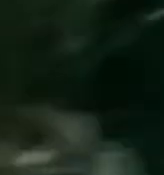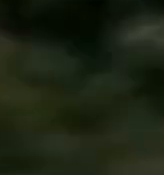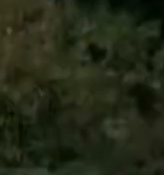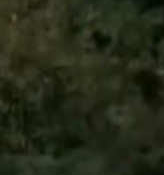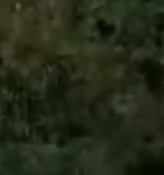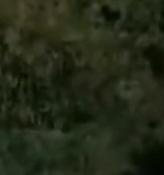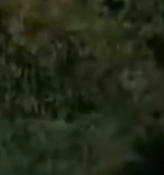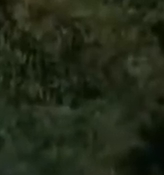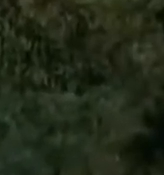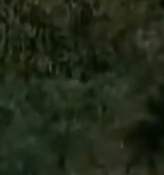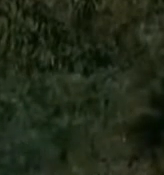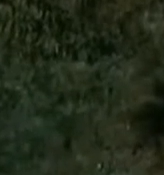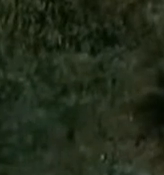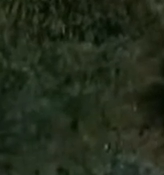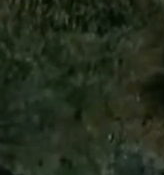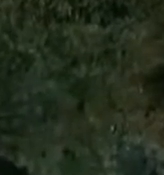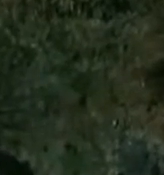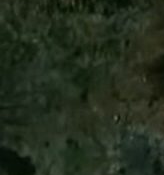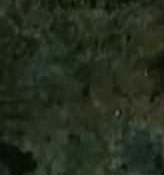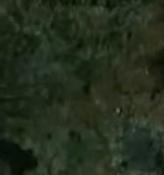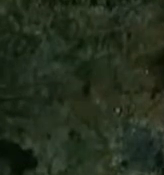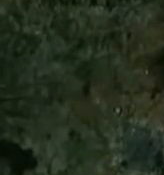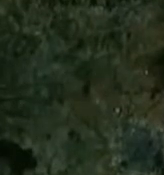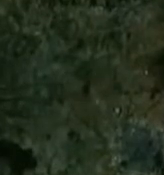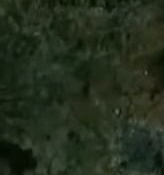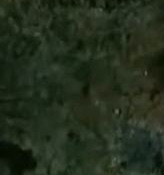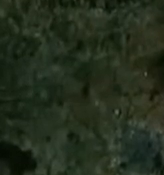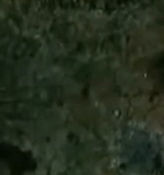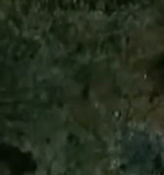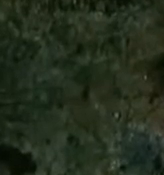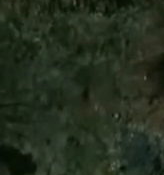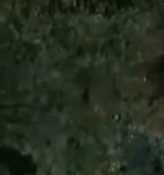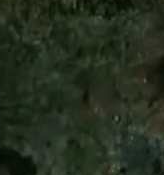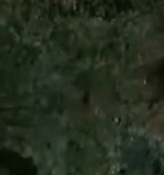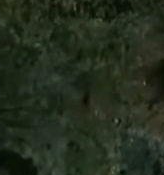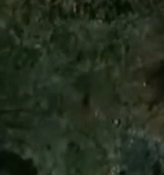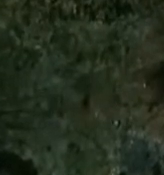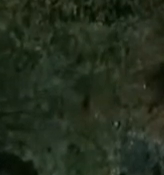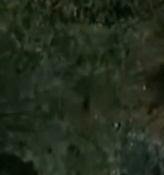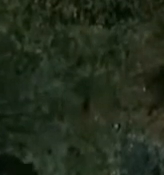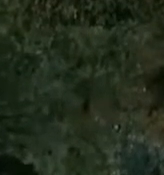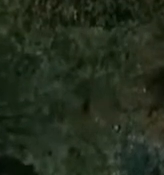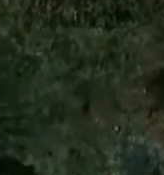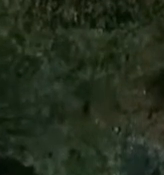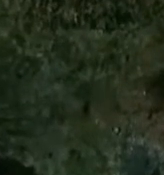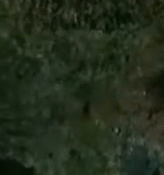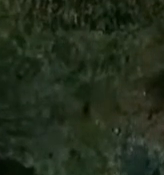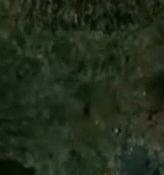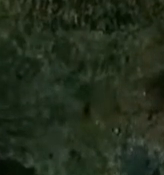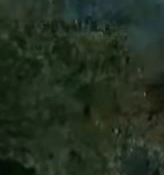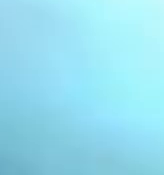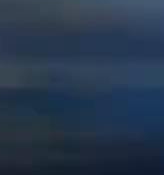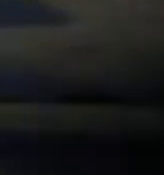La incorporación del Aeropuerto Internacional de Santa Lucía al Sistema Aeroportuario Metropolitano, formado por la Ciudad de